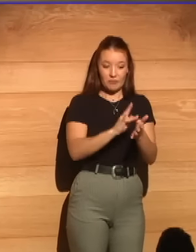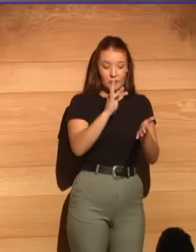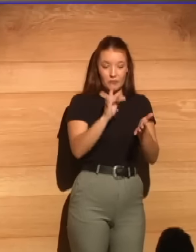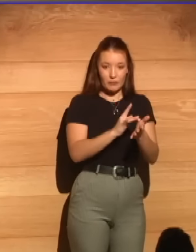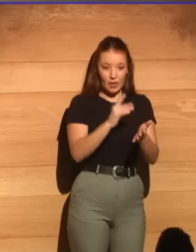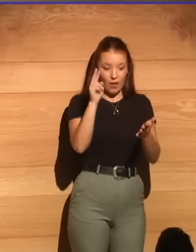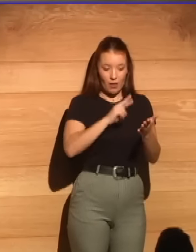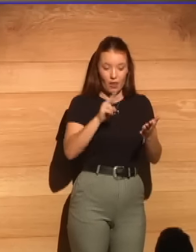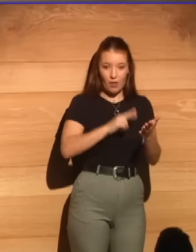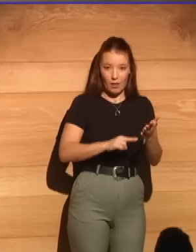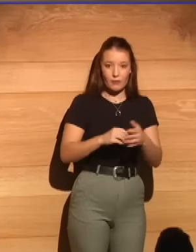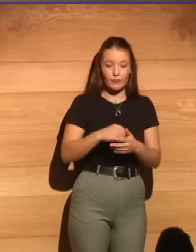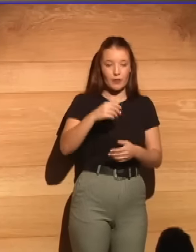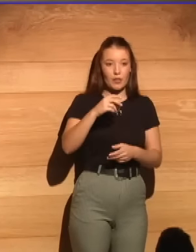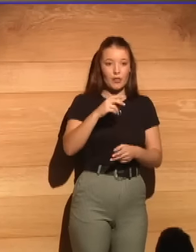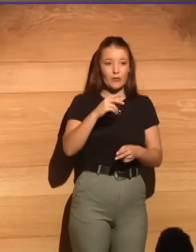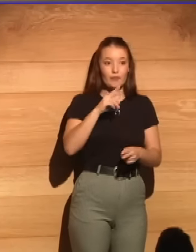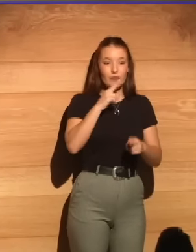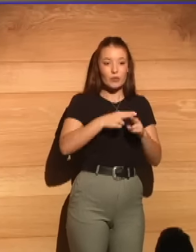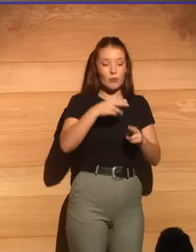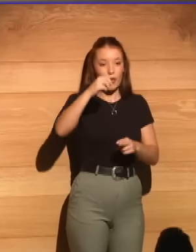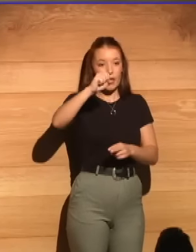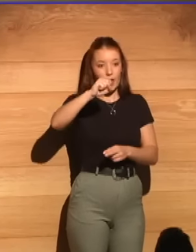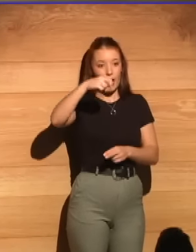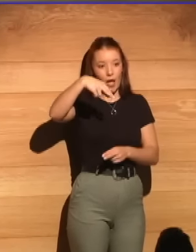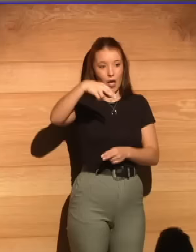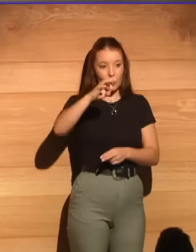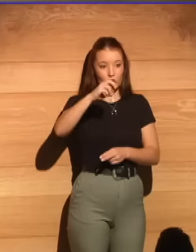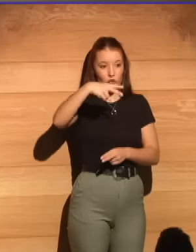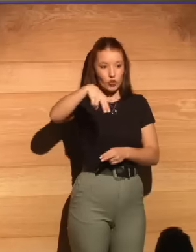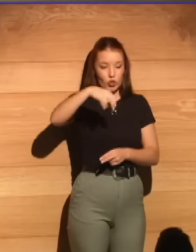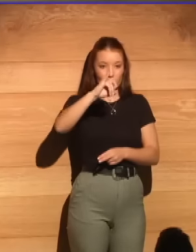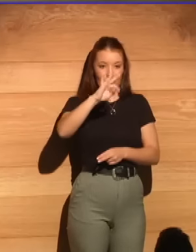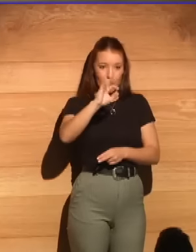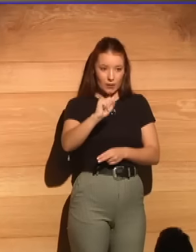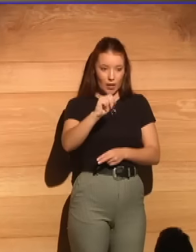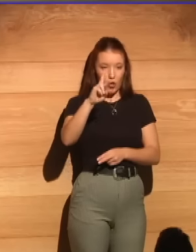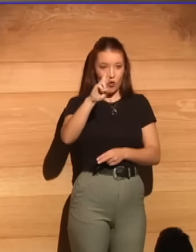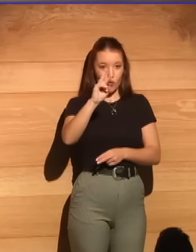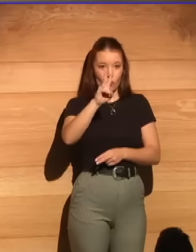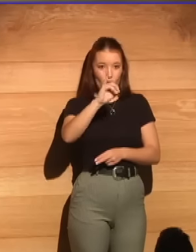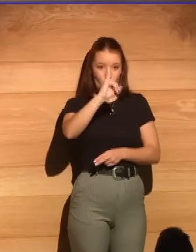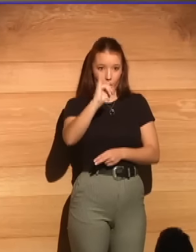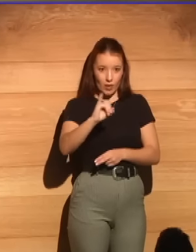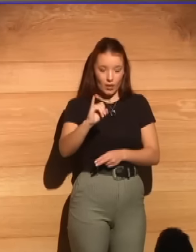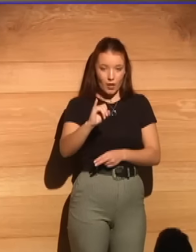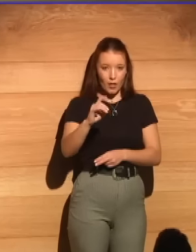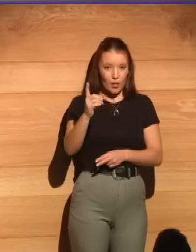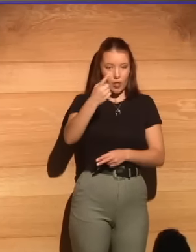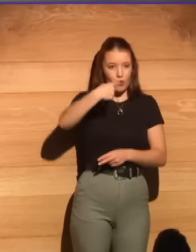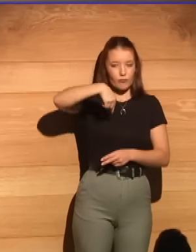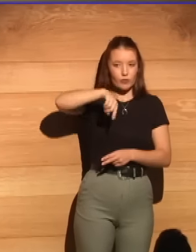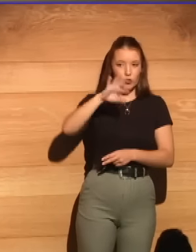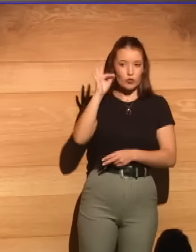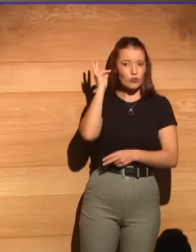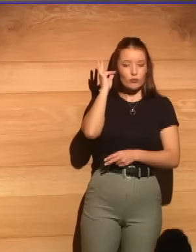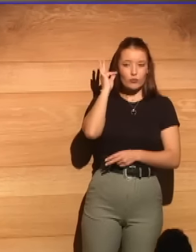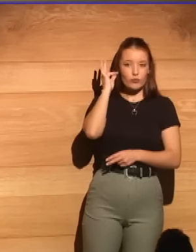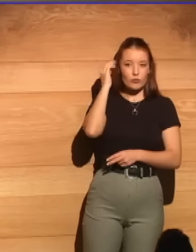sí. Doña Angelita, es Angelita Ruiz, y apenas la conocemos. Y si uno busca en